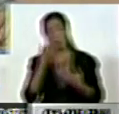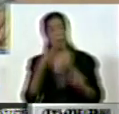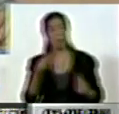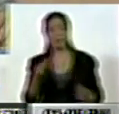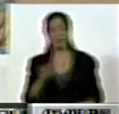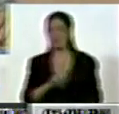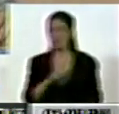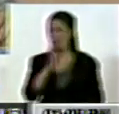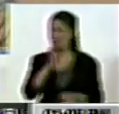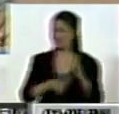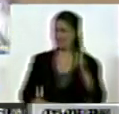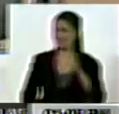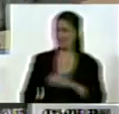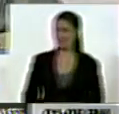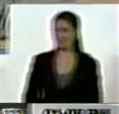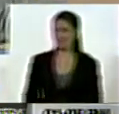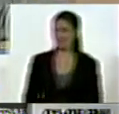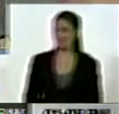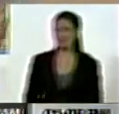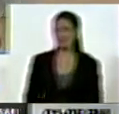no es casual.